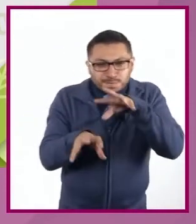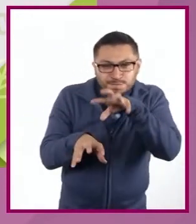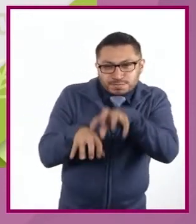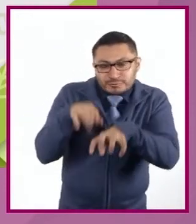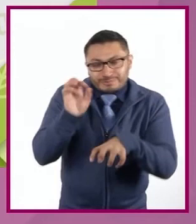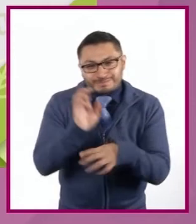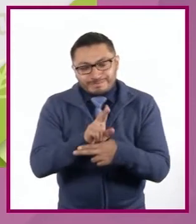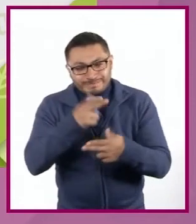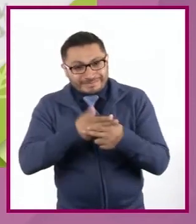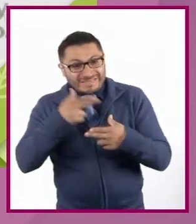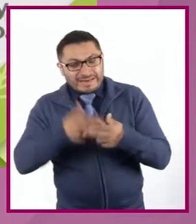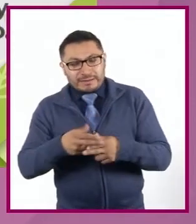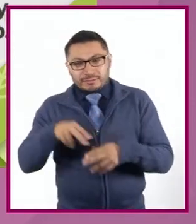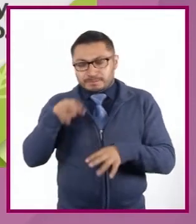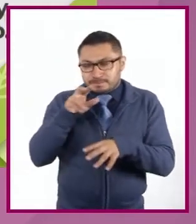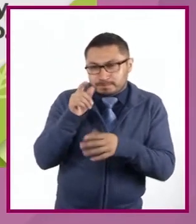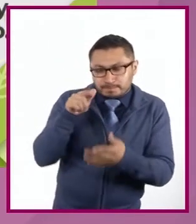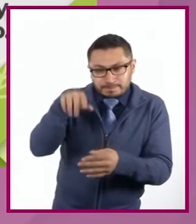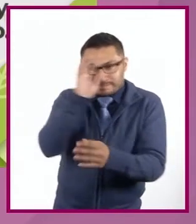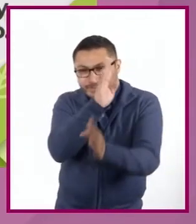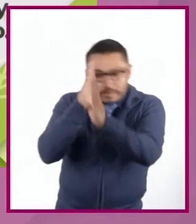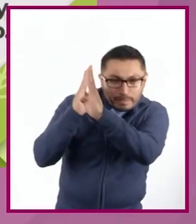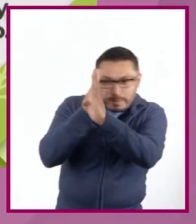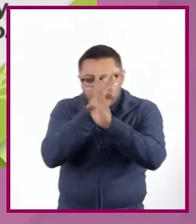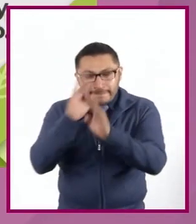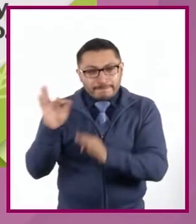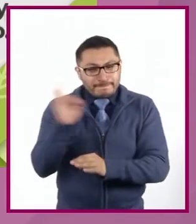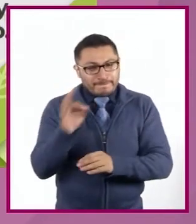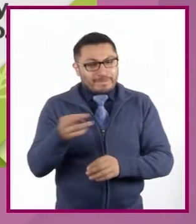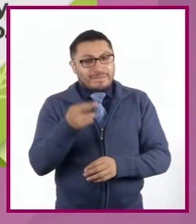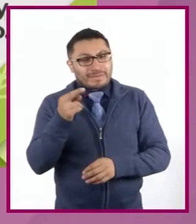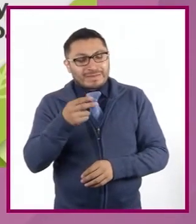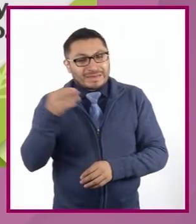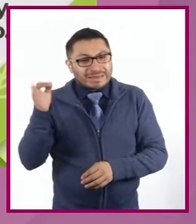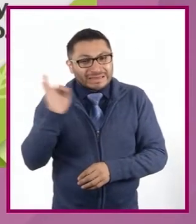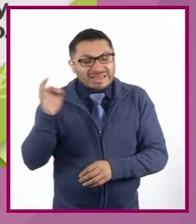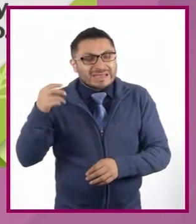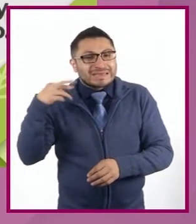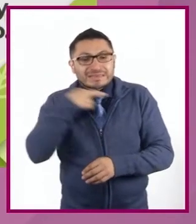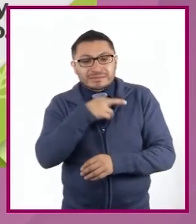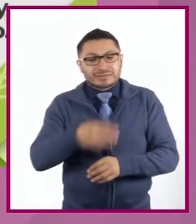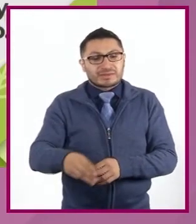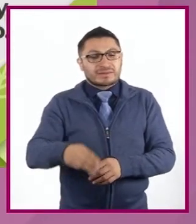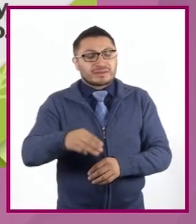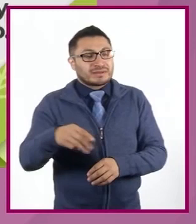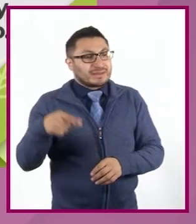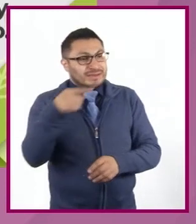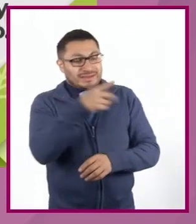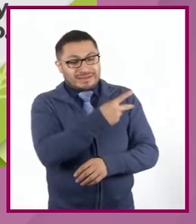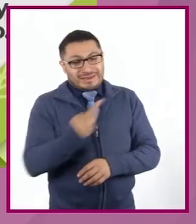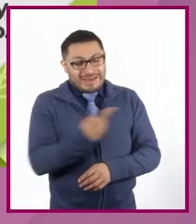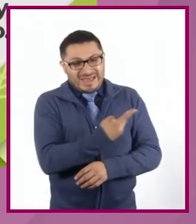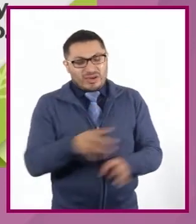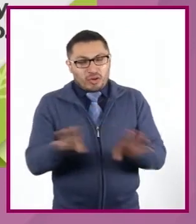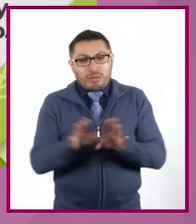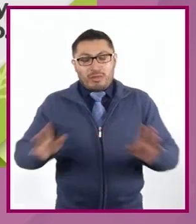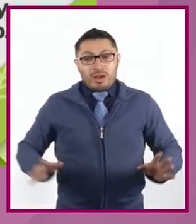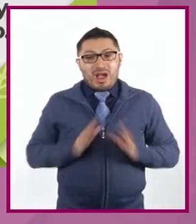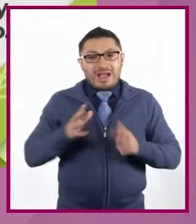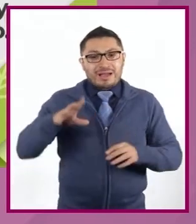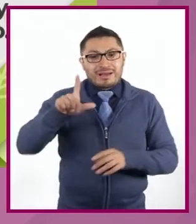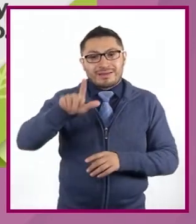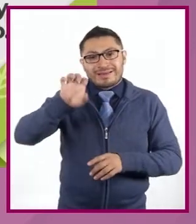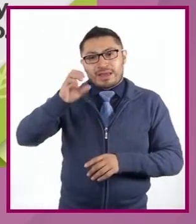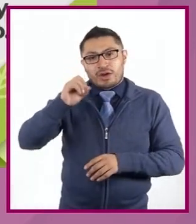para sorprenderlas. Cuando se acercaba el momento, Seth y su madre fueron sorprendidos por un leopardo, el cual comenzó